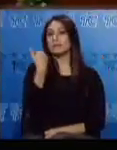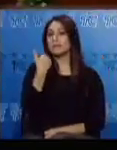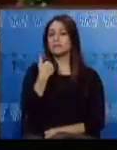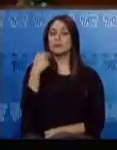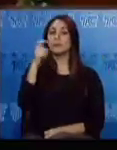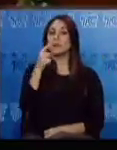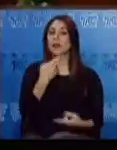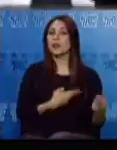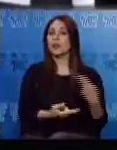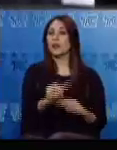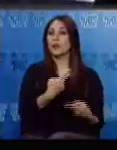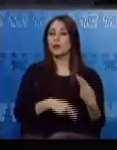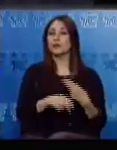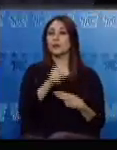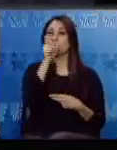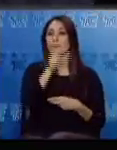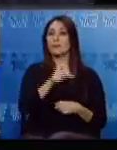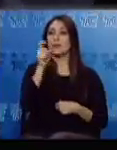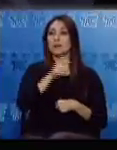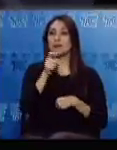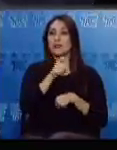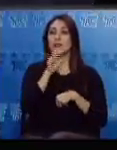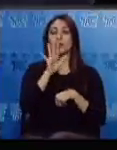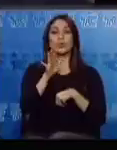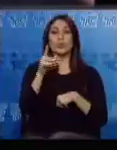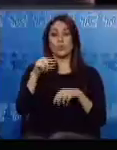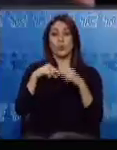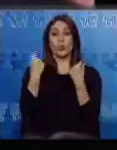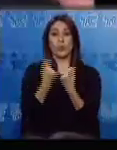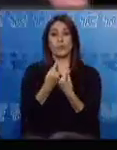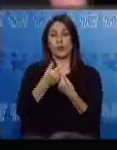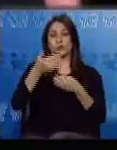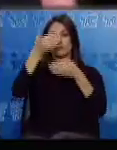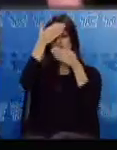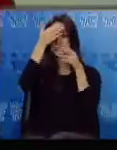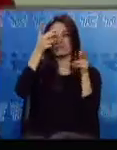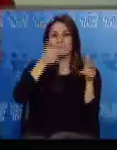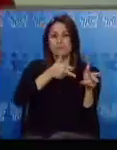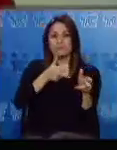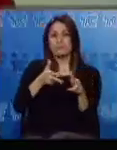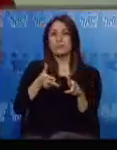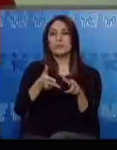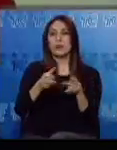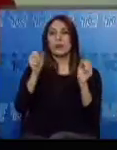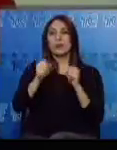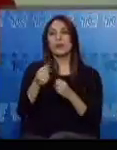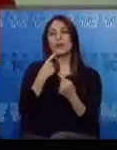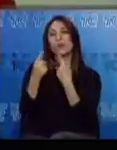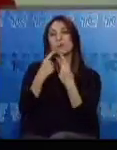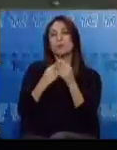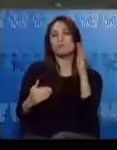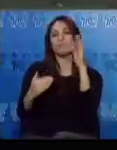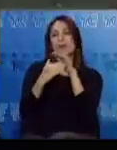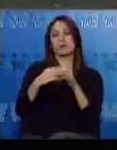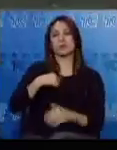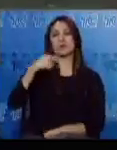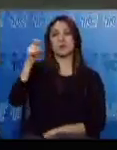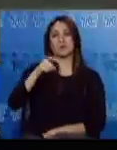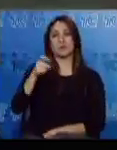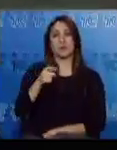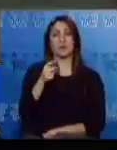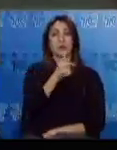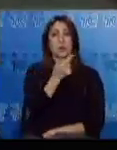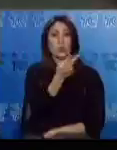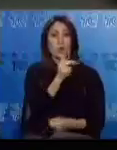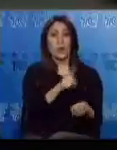mesa de negociaciones, la piedra de la corona del grupo guerrillero que les permite condicionar las conversaciones de paz. Los hermanos Sánchez de